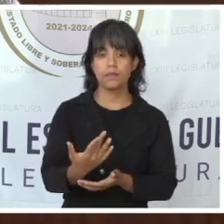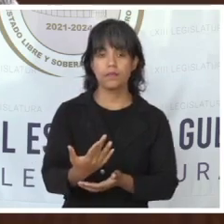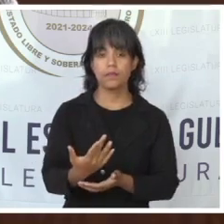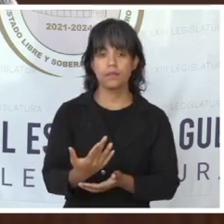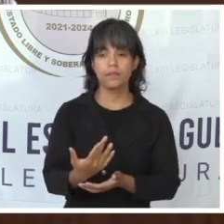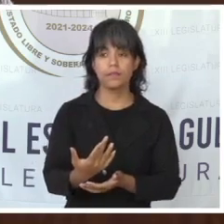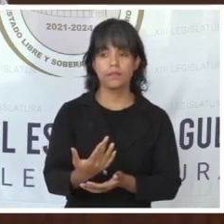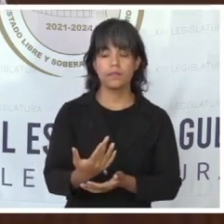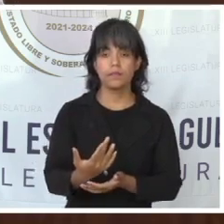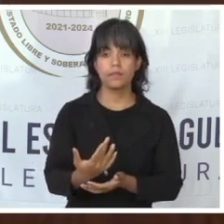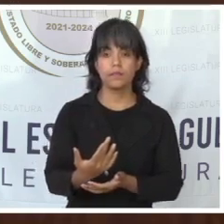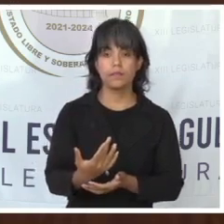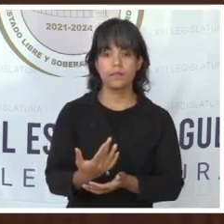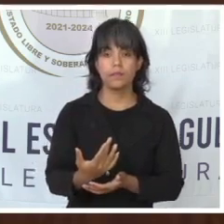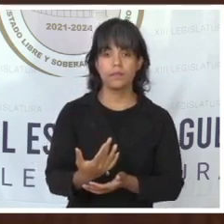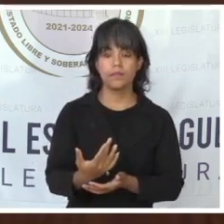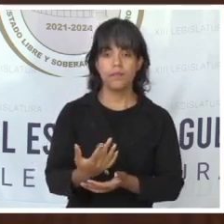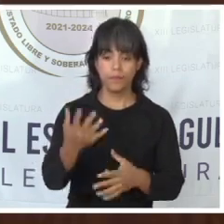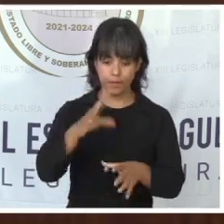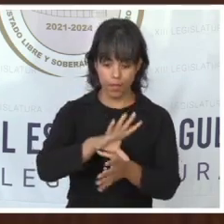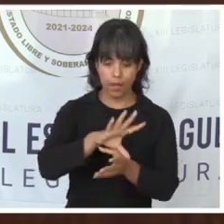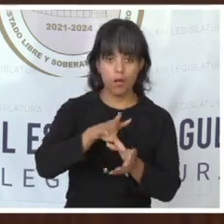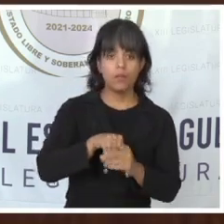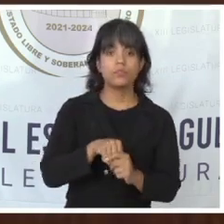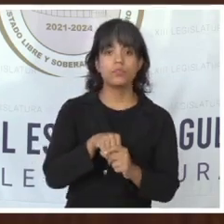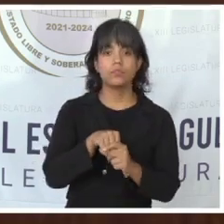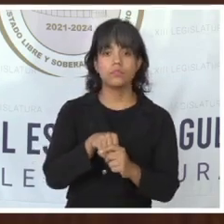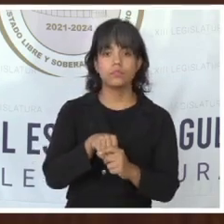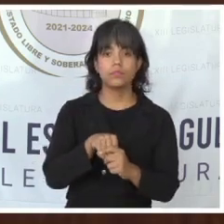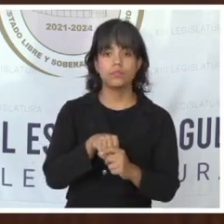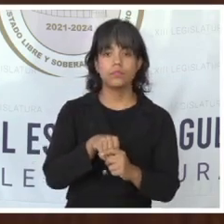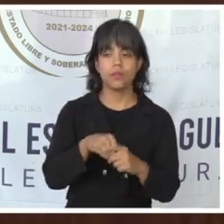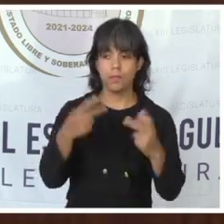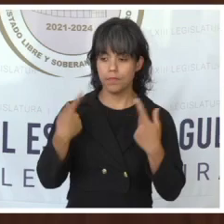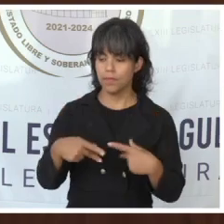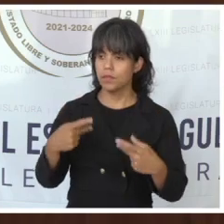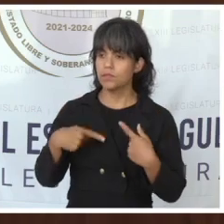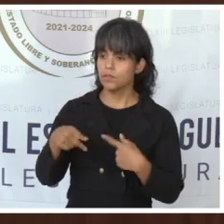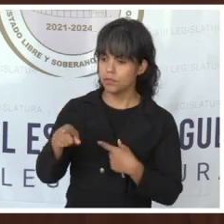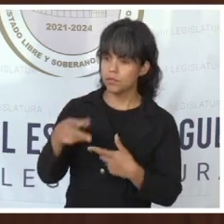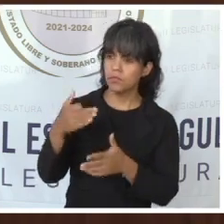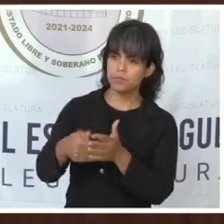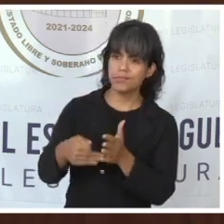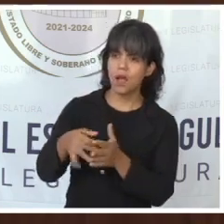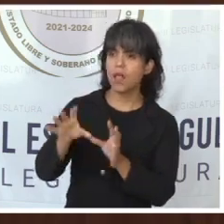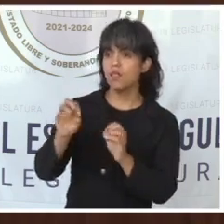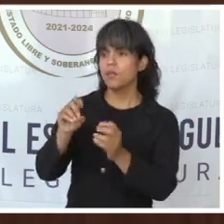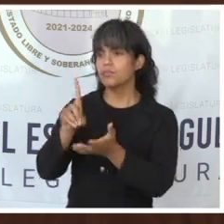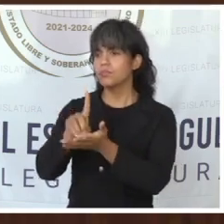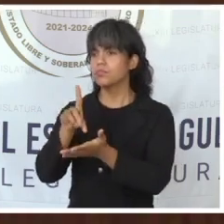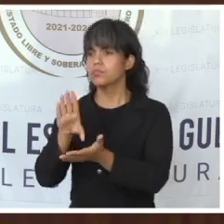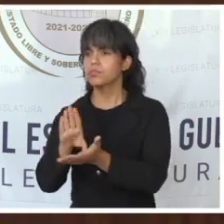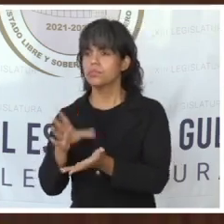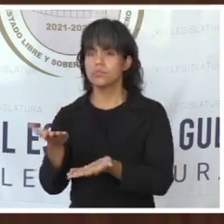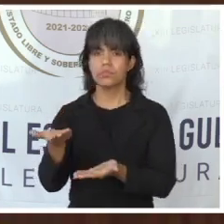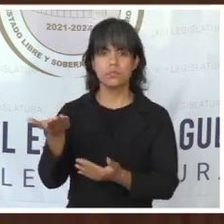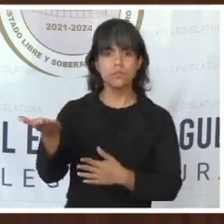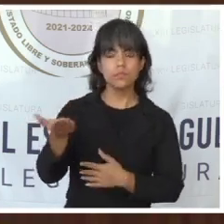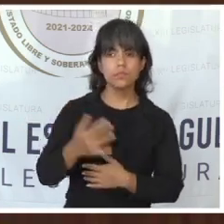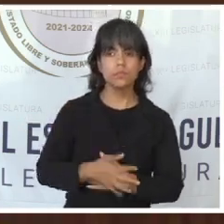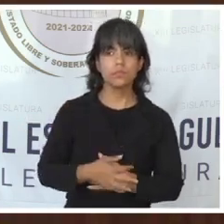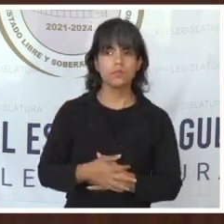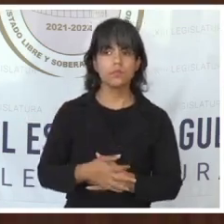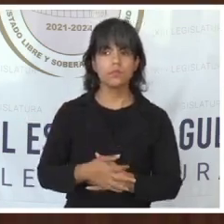tienen alguna limitante? Yo hago esa pregunta. porque no hemos consultado a las personas que tienen